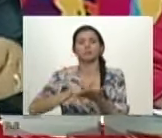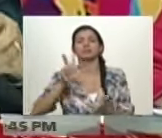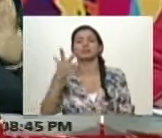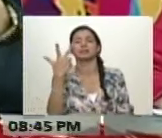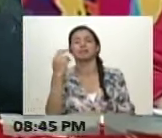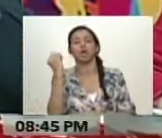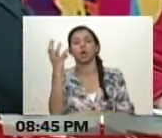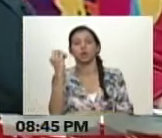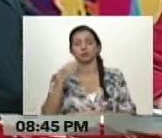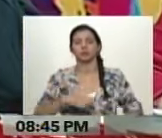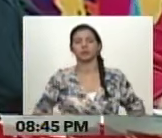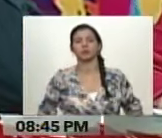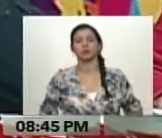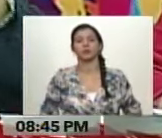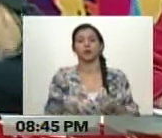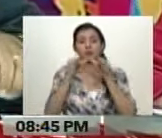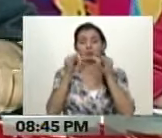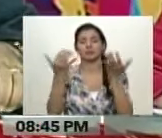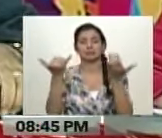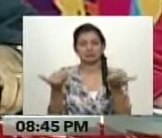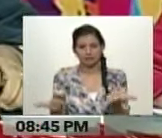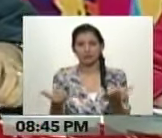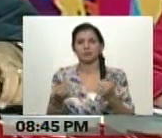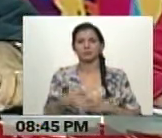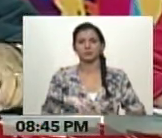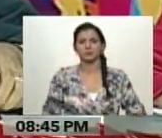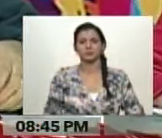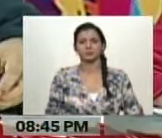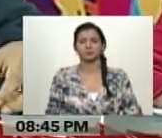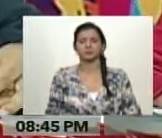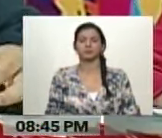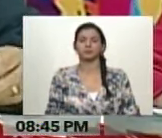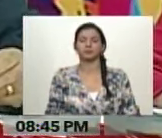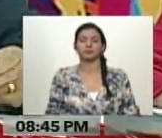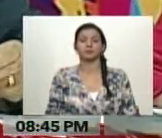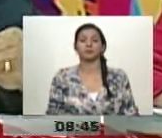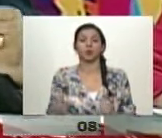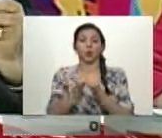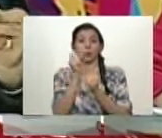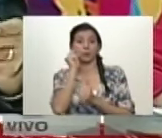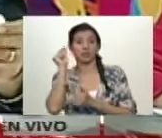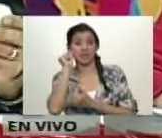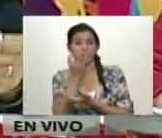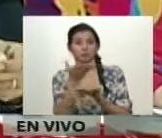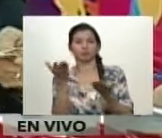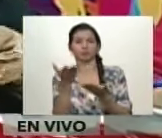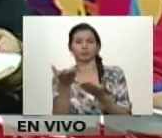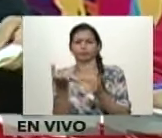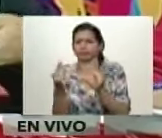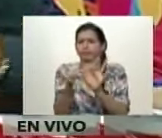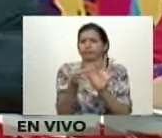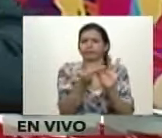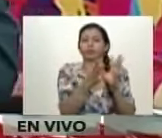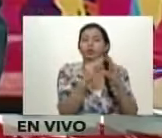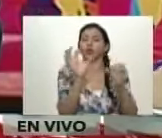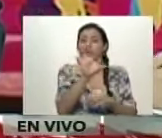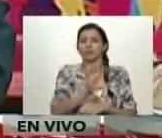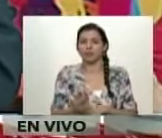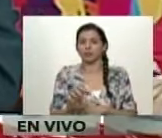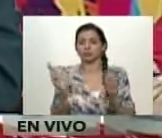ese sentido, quiero anunciarlo desde ya, pues, para que los compañeros se articulen a todos los estados aquí